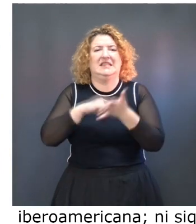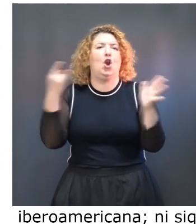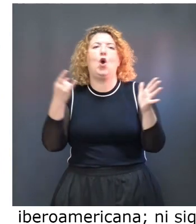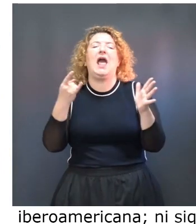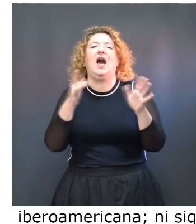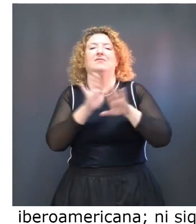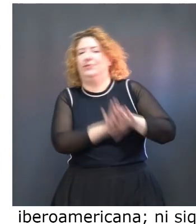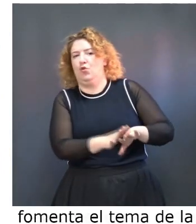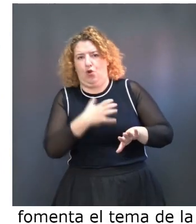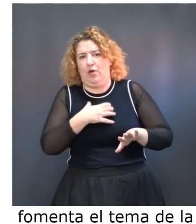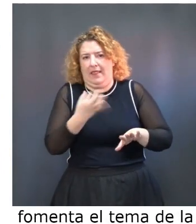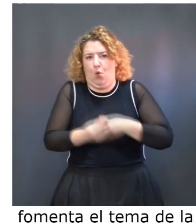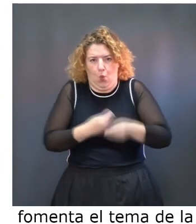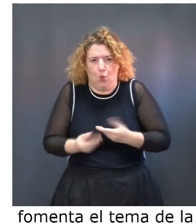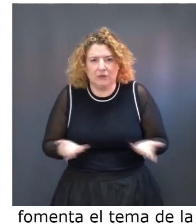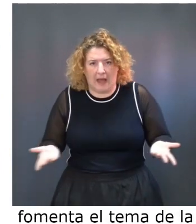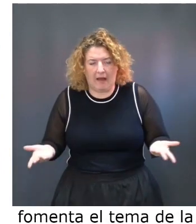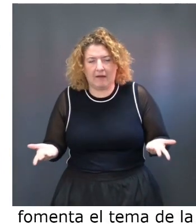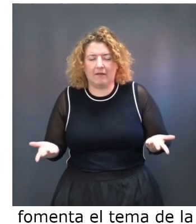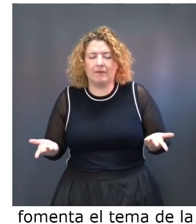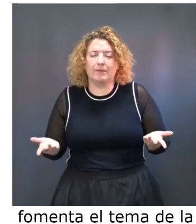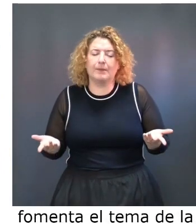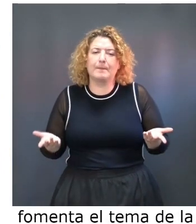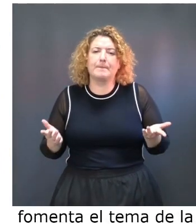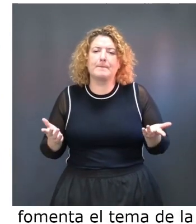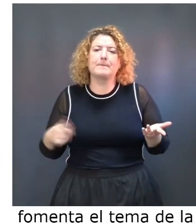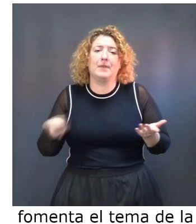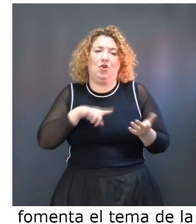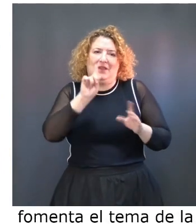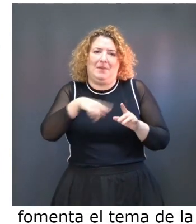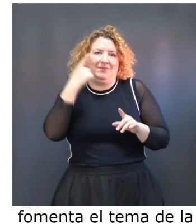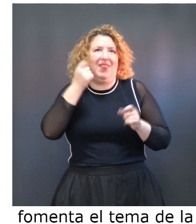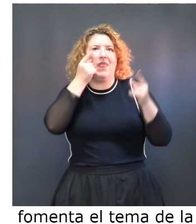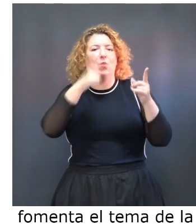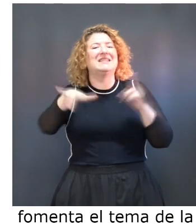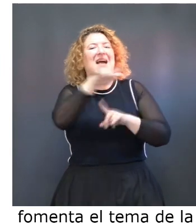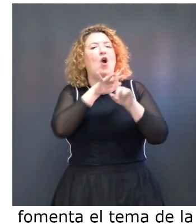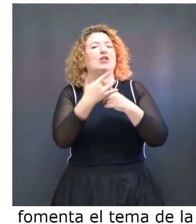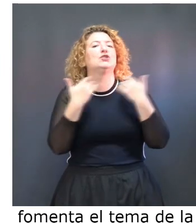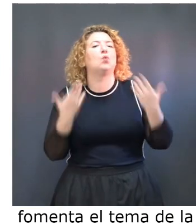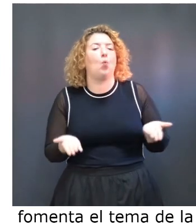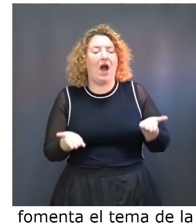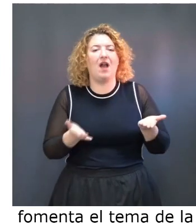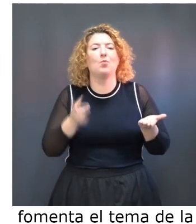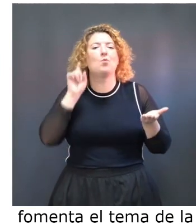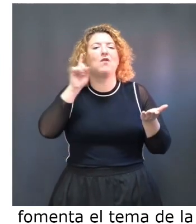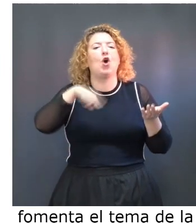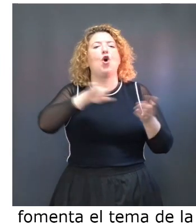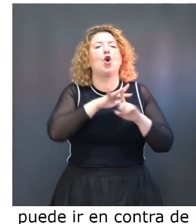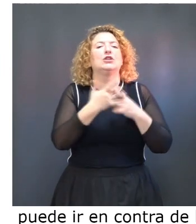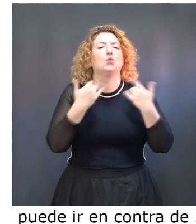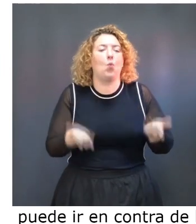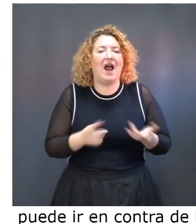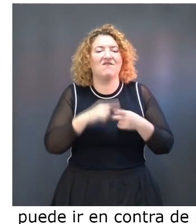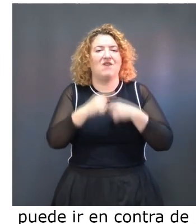tecnología, pero sí se tiene también en cuenta cuál es el contexto, ¿no? Cuál es el contexto del profesorado, el contexto de